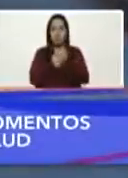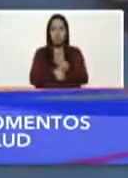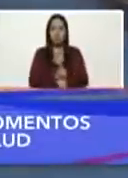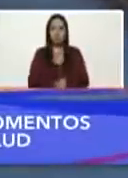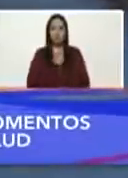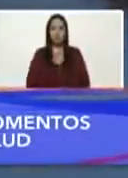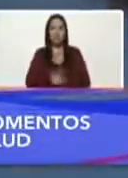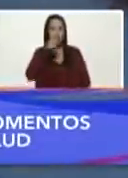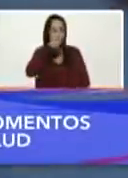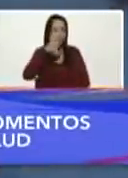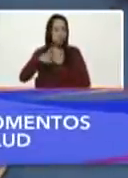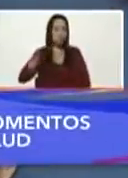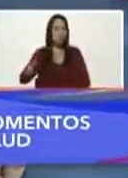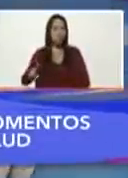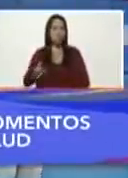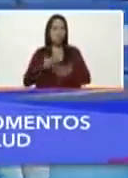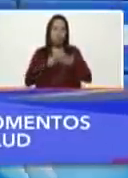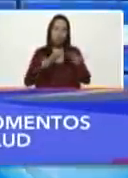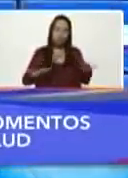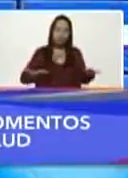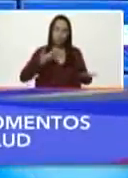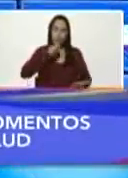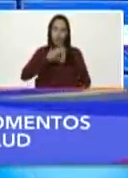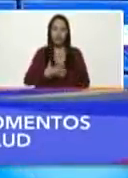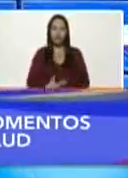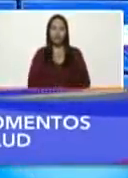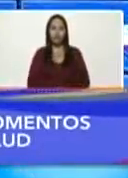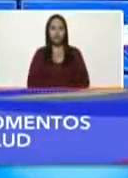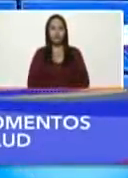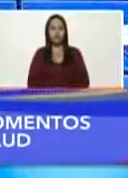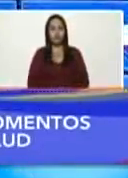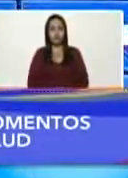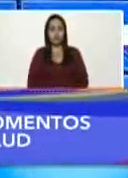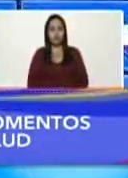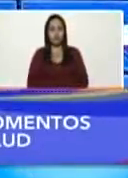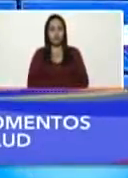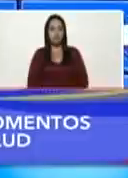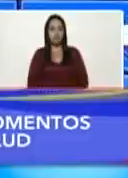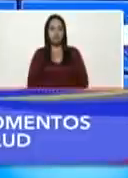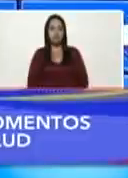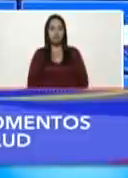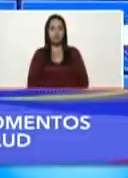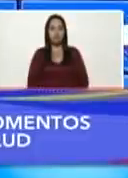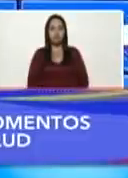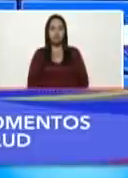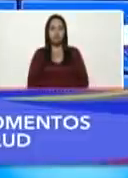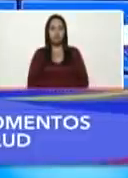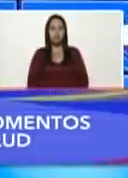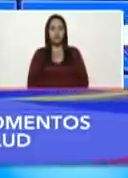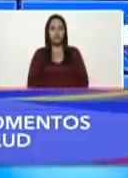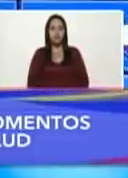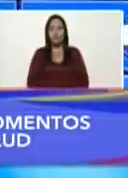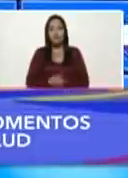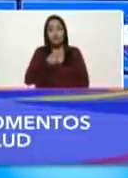Tenemos un pueblo noble. Yo no cultivo ni el chauvinismo